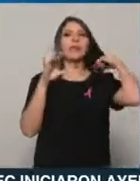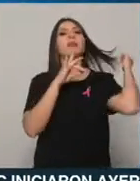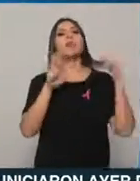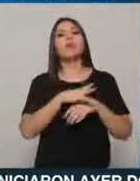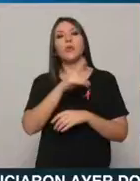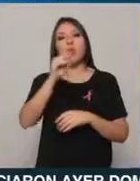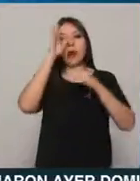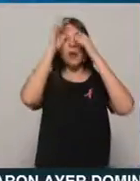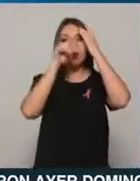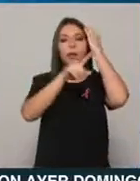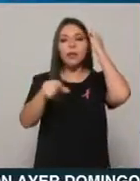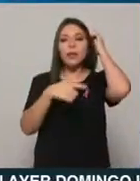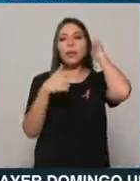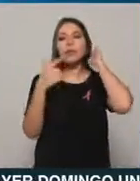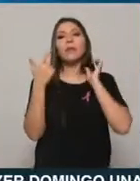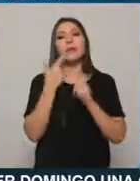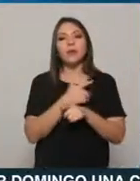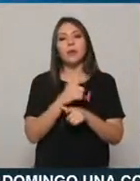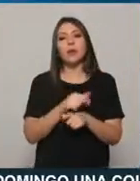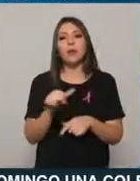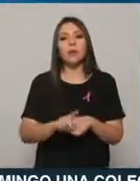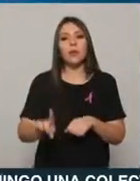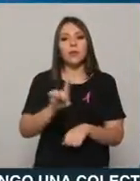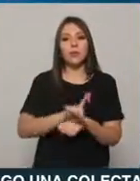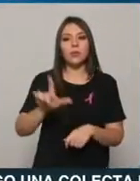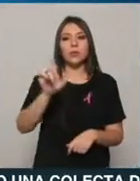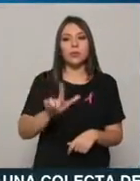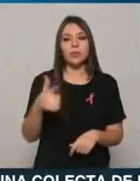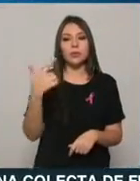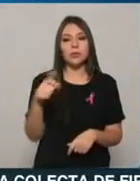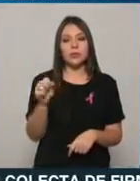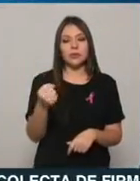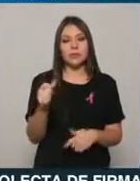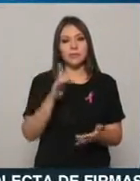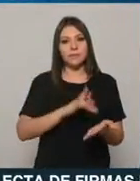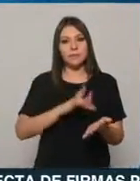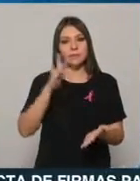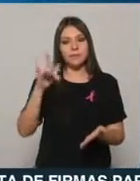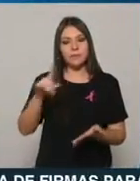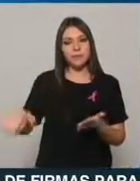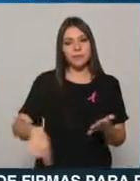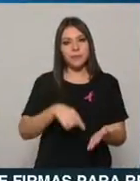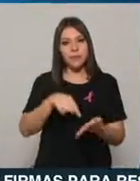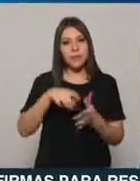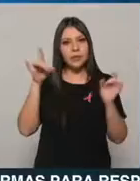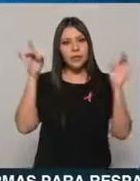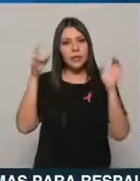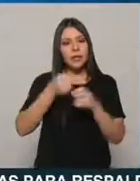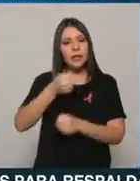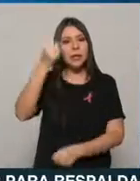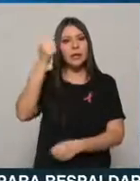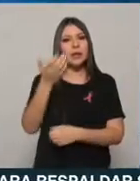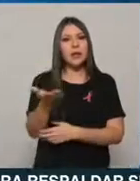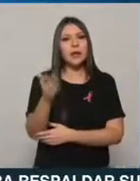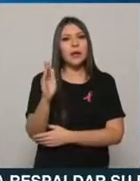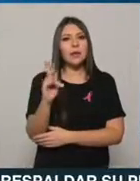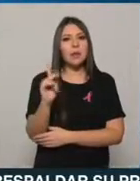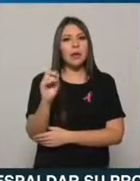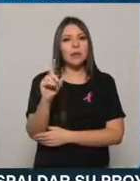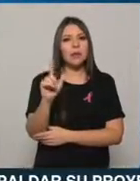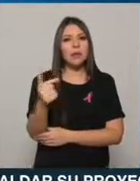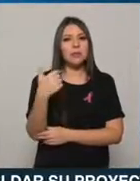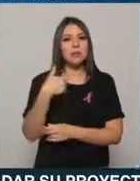de Taxista para este lunes 7 de septiembre. Muchísimas gracias. Desde el Ángel de la Independencia, Paola Salinas, nos decías hasta